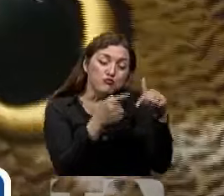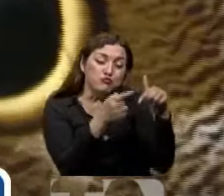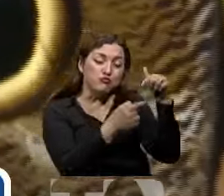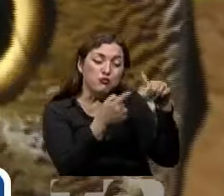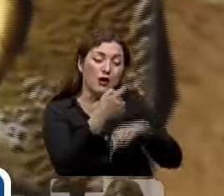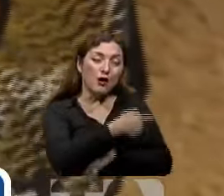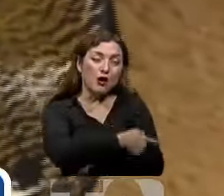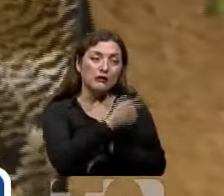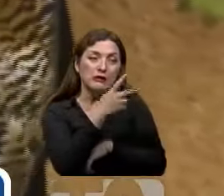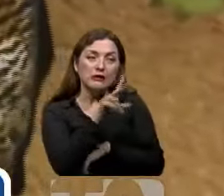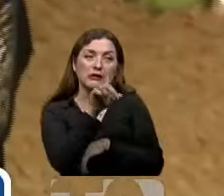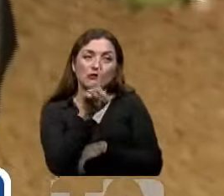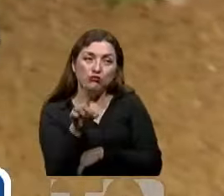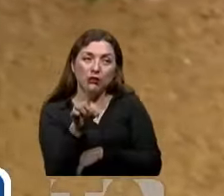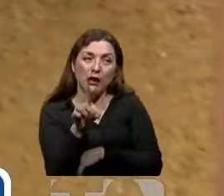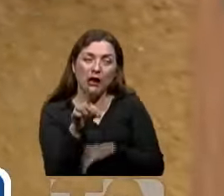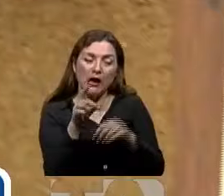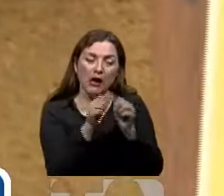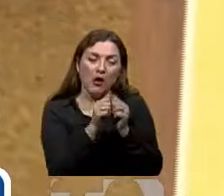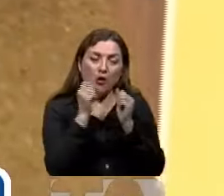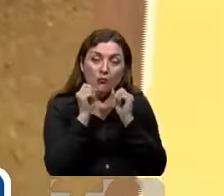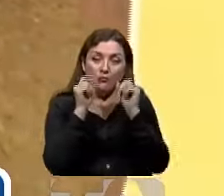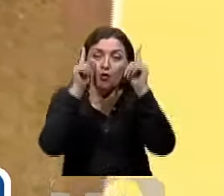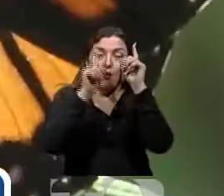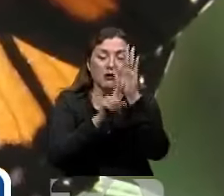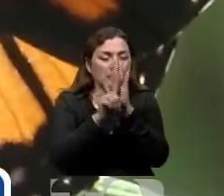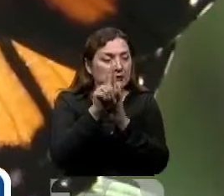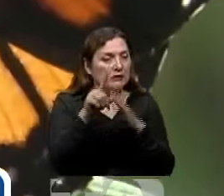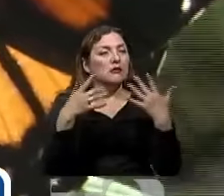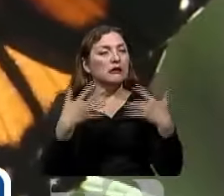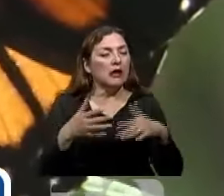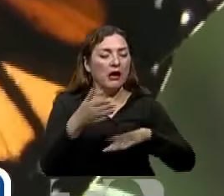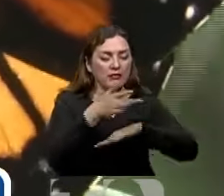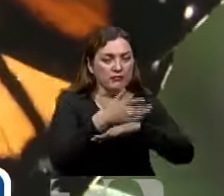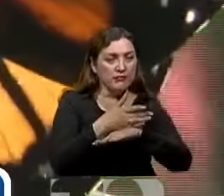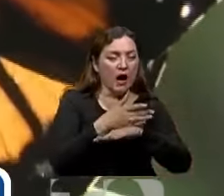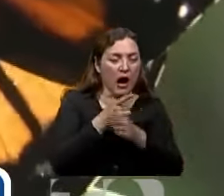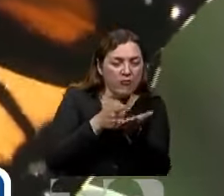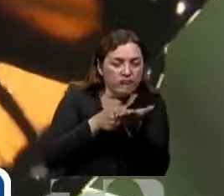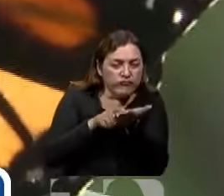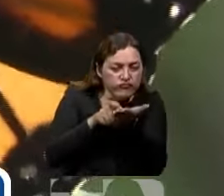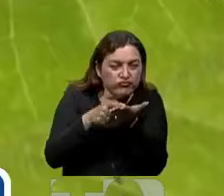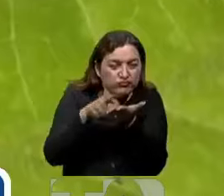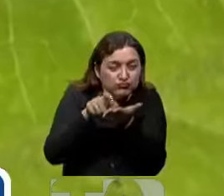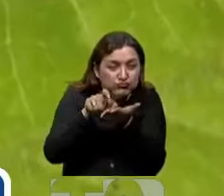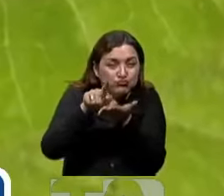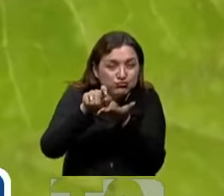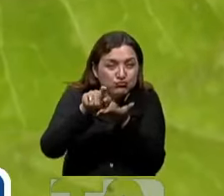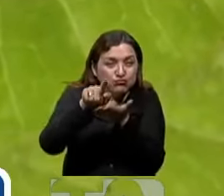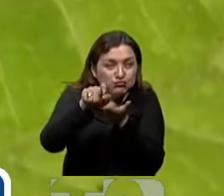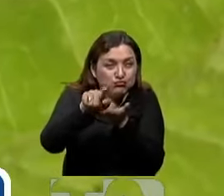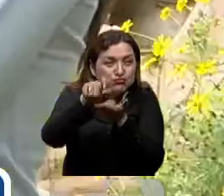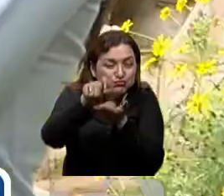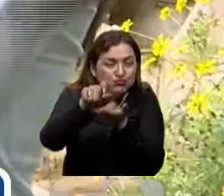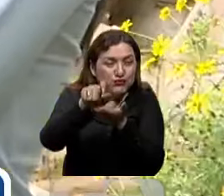días. Este es uno de los ciclos más impresionantes de su desarrollo, porque antes de llegar a alcanzar todo su esplendor, fueron